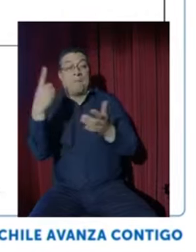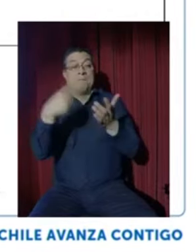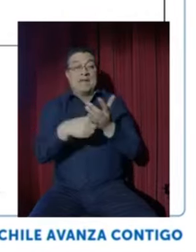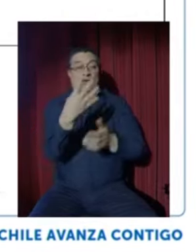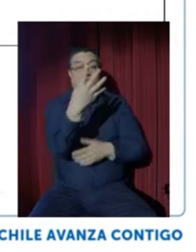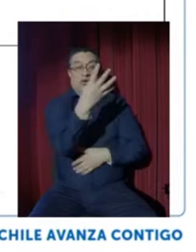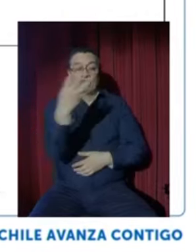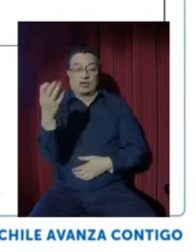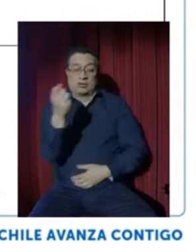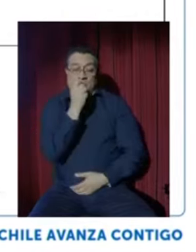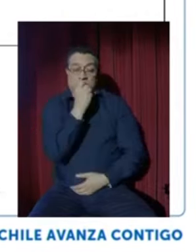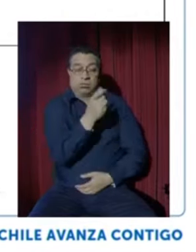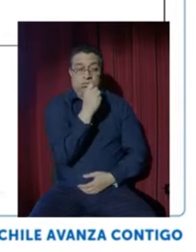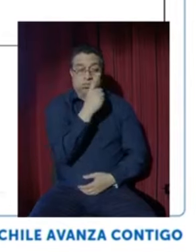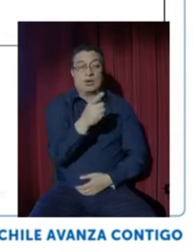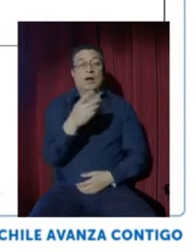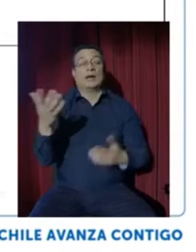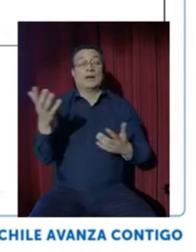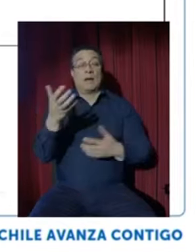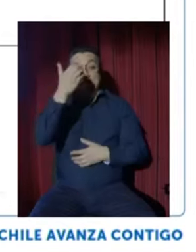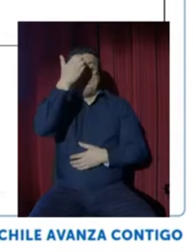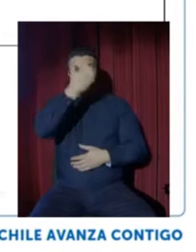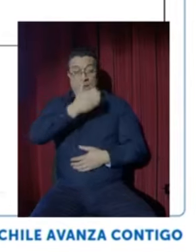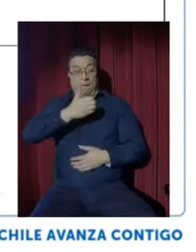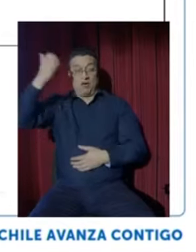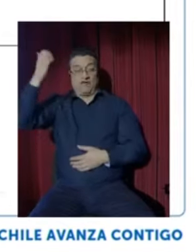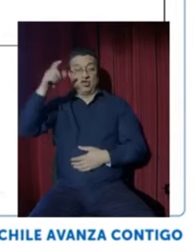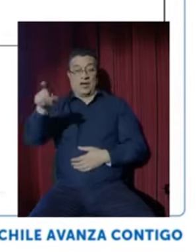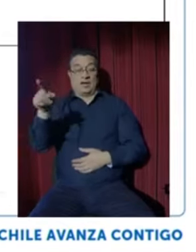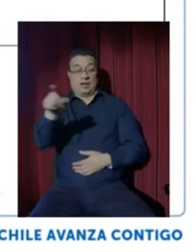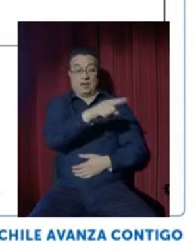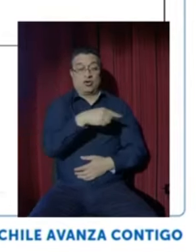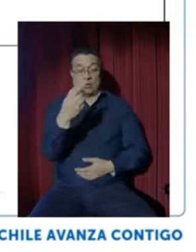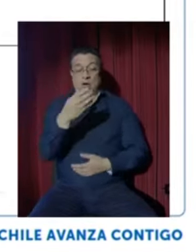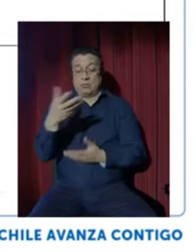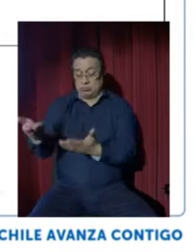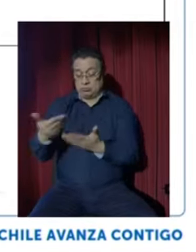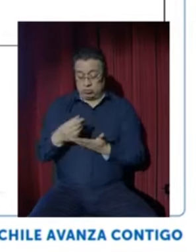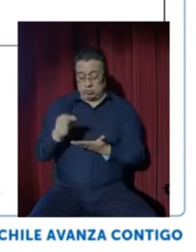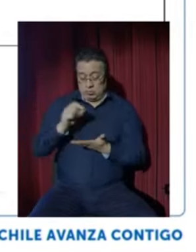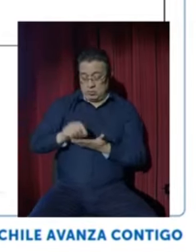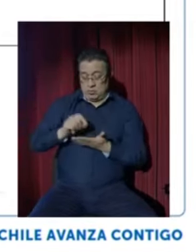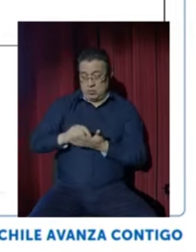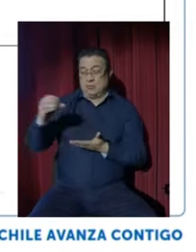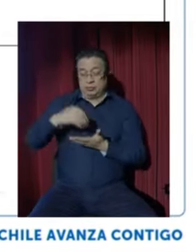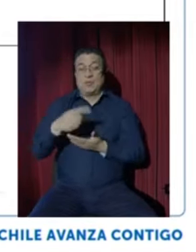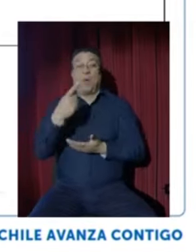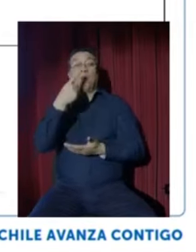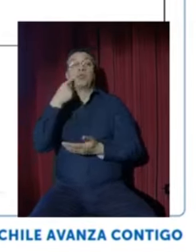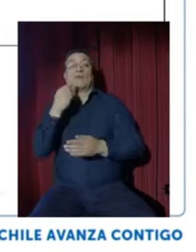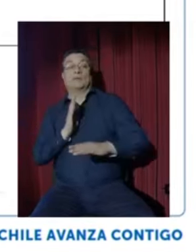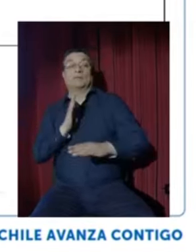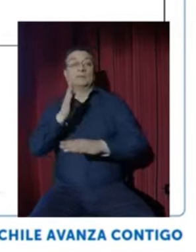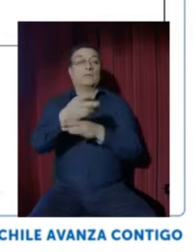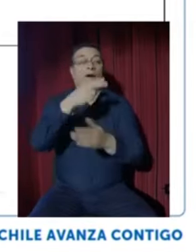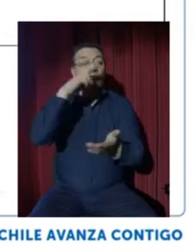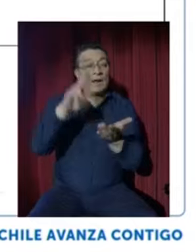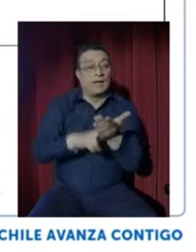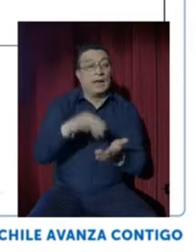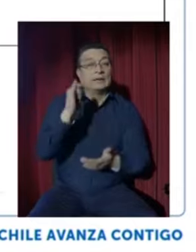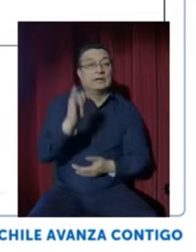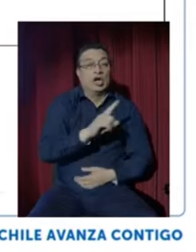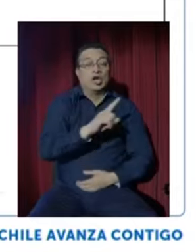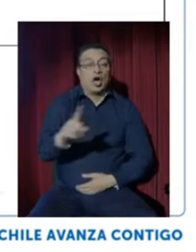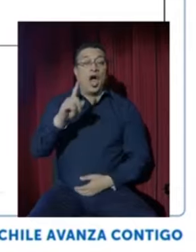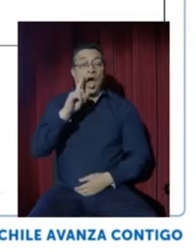denuncias de tercero donde Los profesionales eh toman la denuncia y van a verificar a terreno si es efectivo Por ejemplo si hay